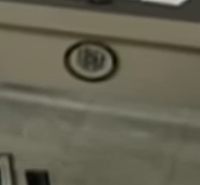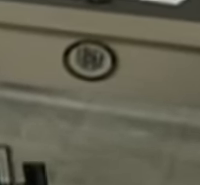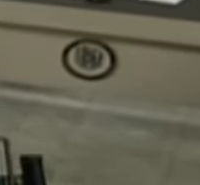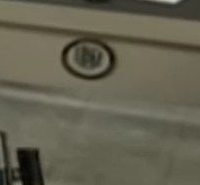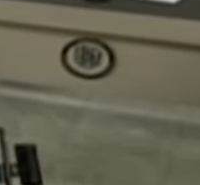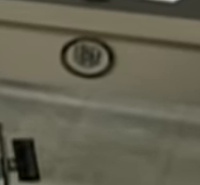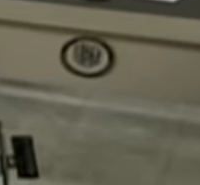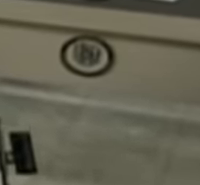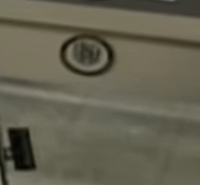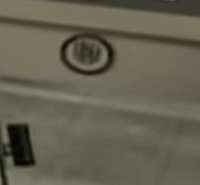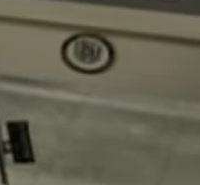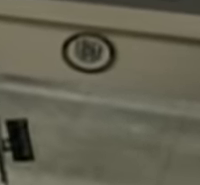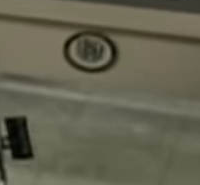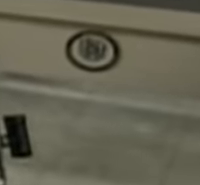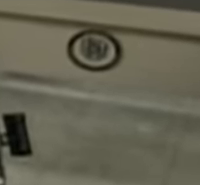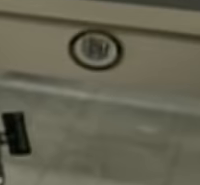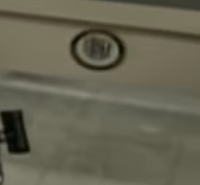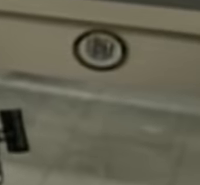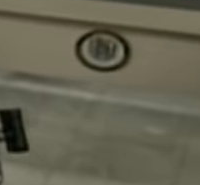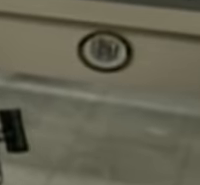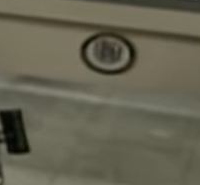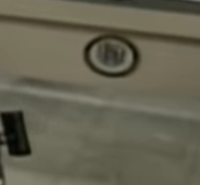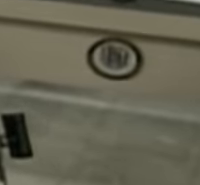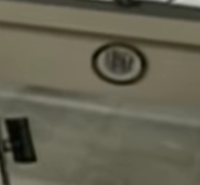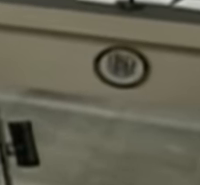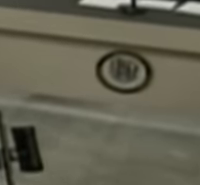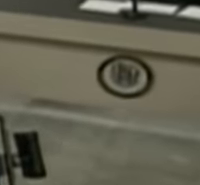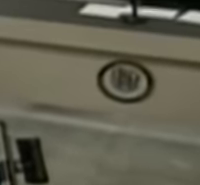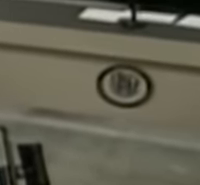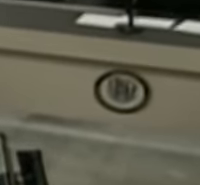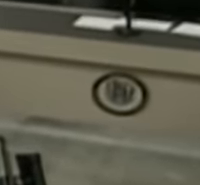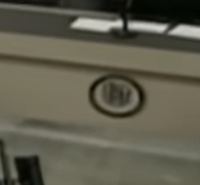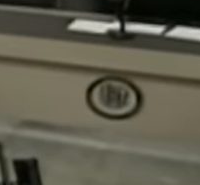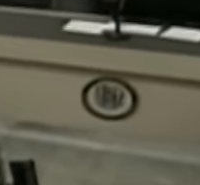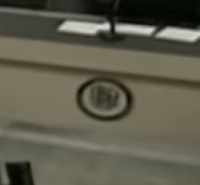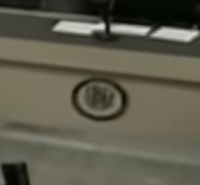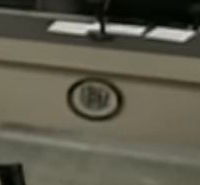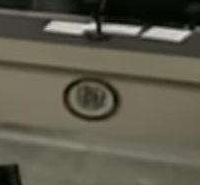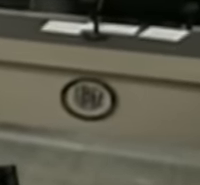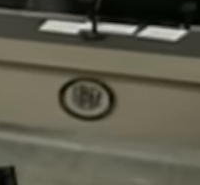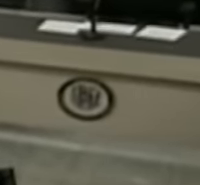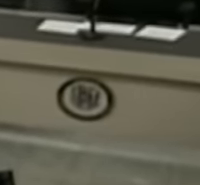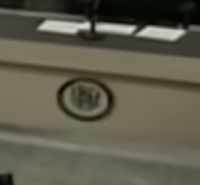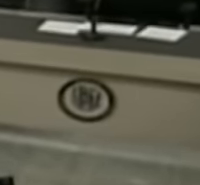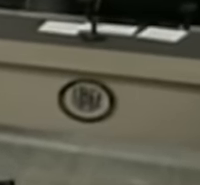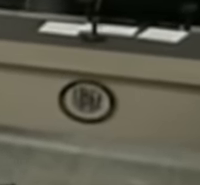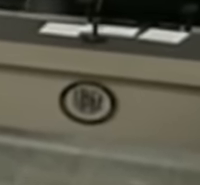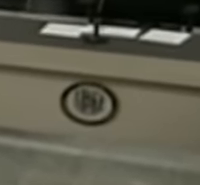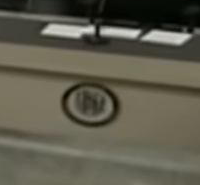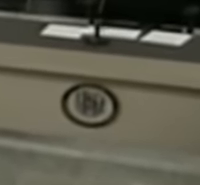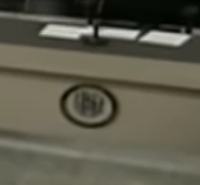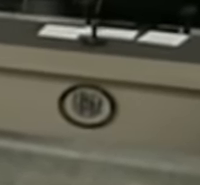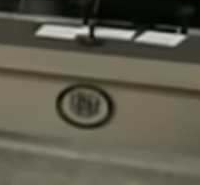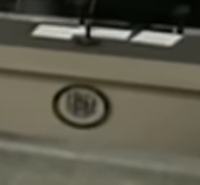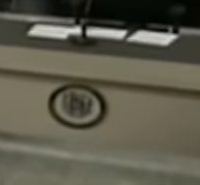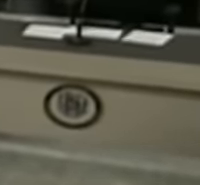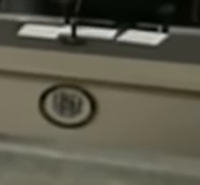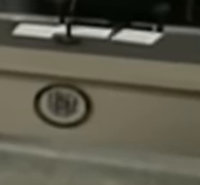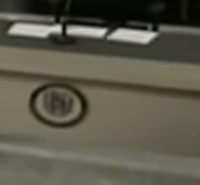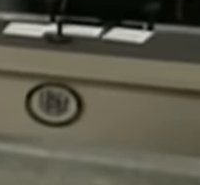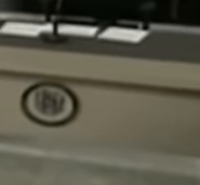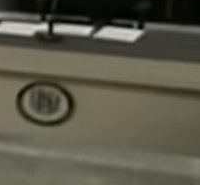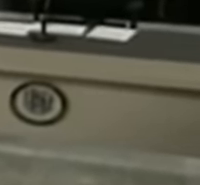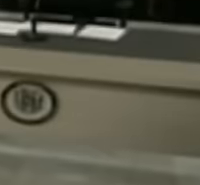bien preparados, tenemos un sector en el ámbito profesional de primer nivel del mundo, certificado con las